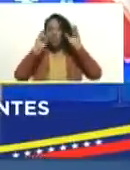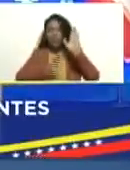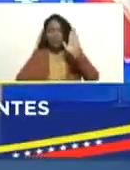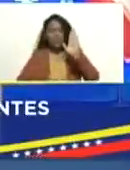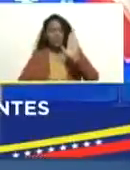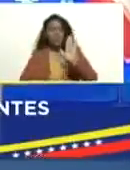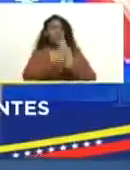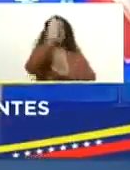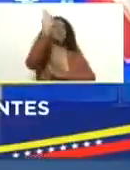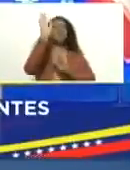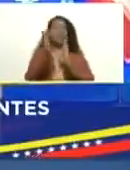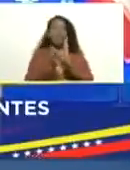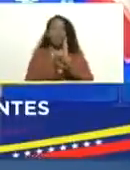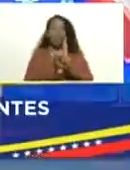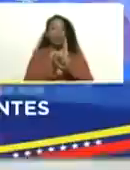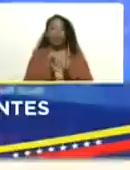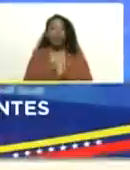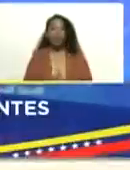mundo,